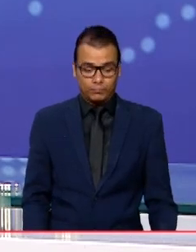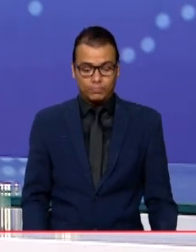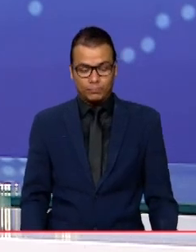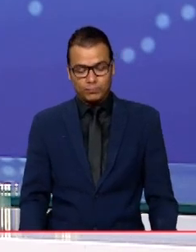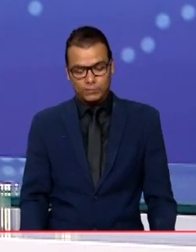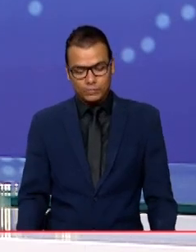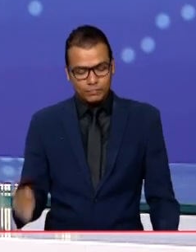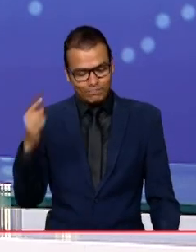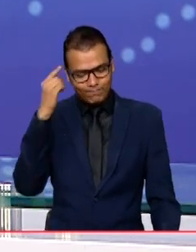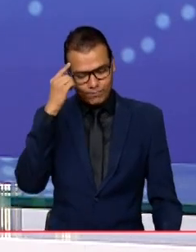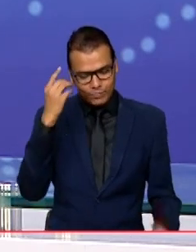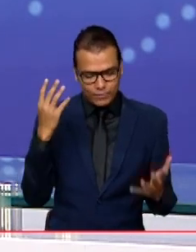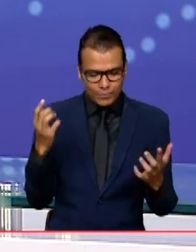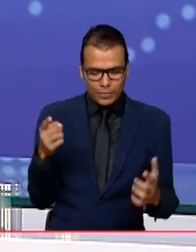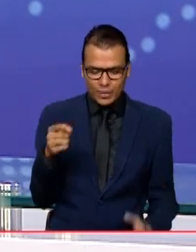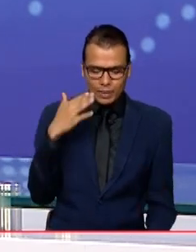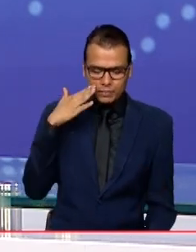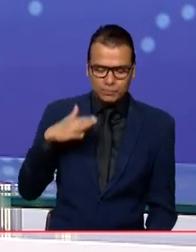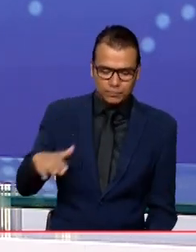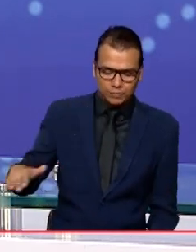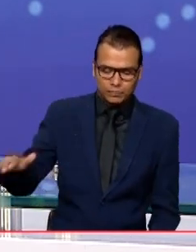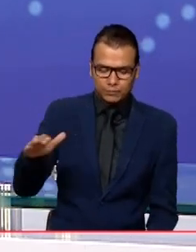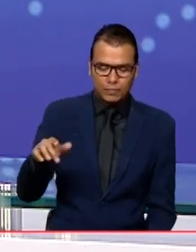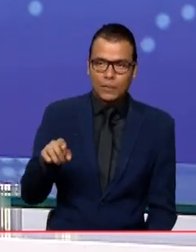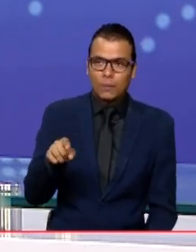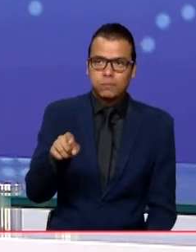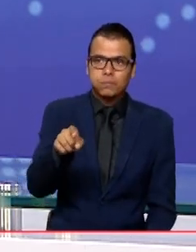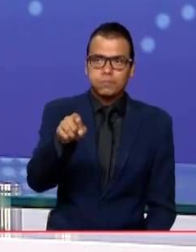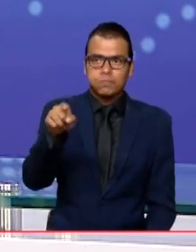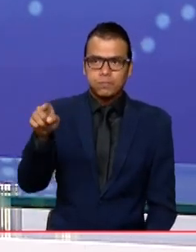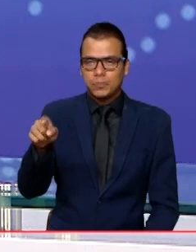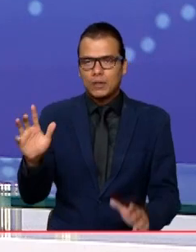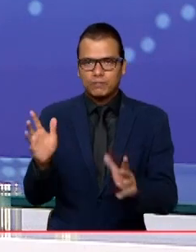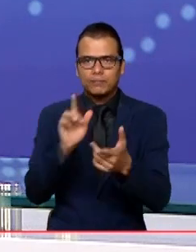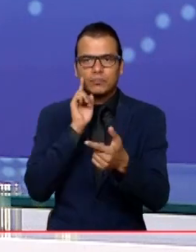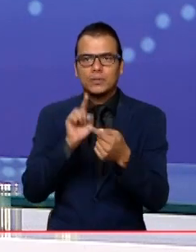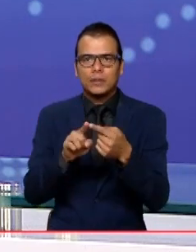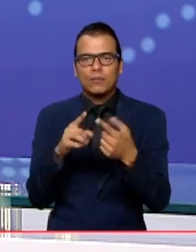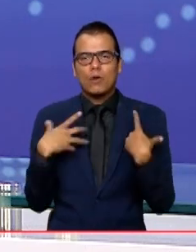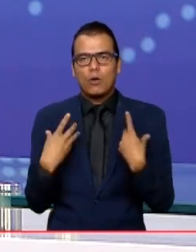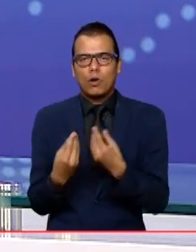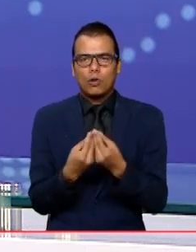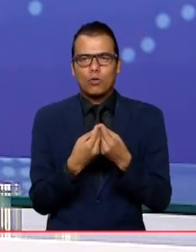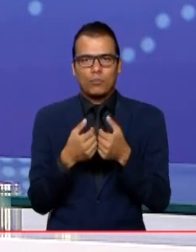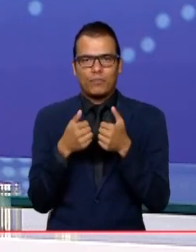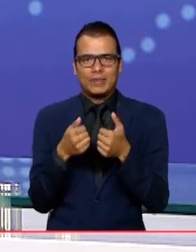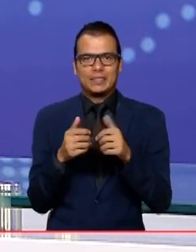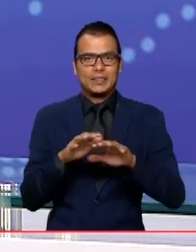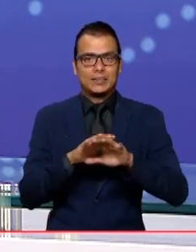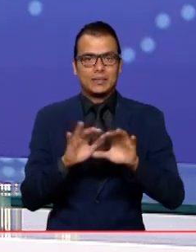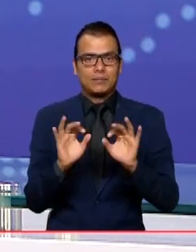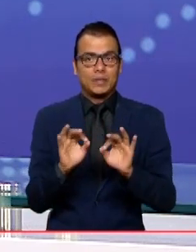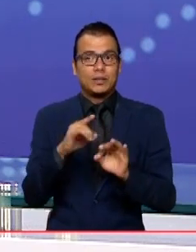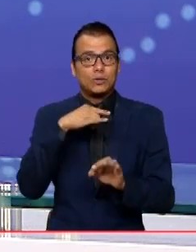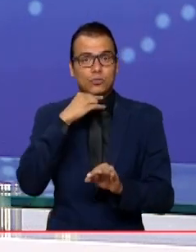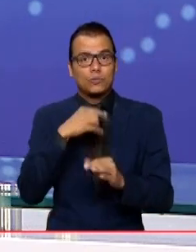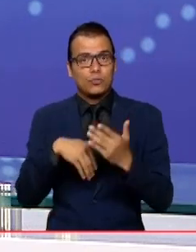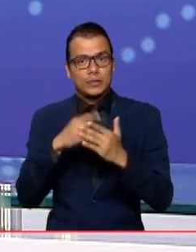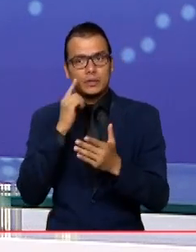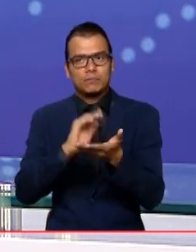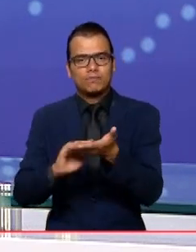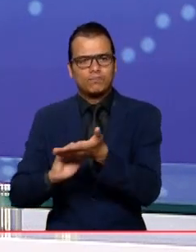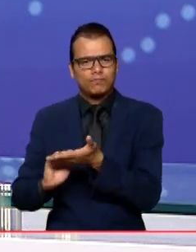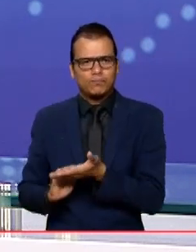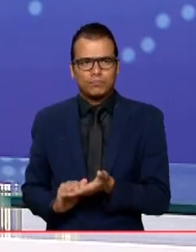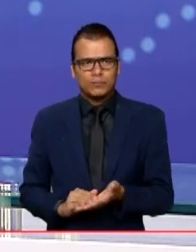recuperar los parques para la sana convivencia. Con ese objetivo, en Yumbo empezó un plan piloto de intervención que va